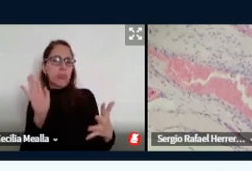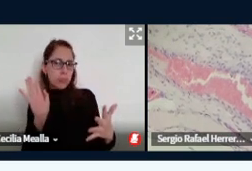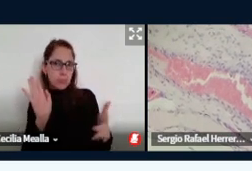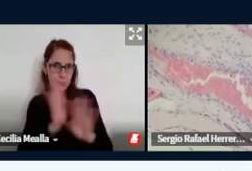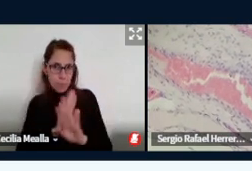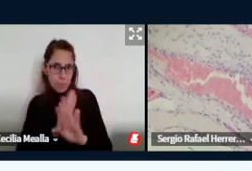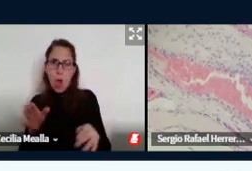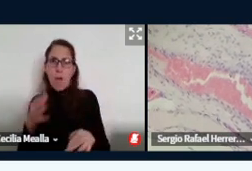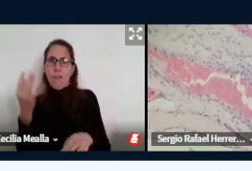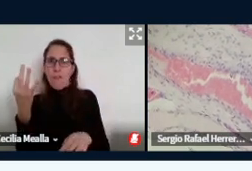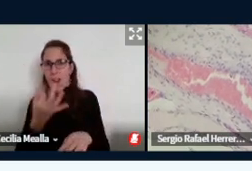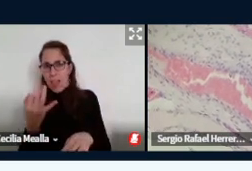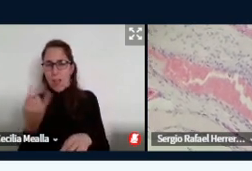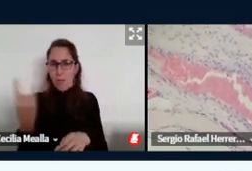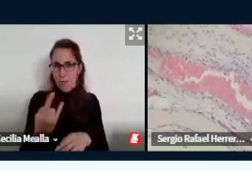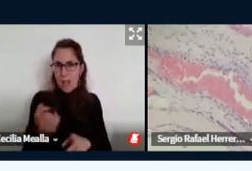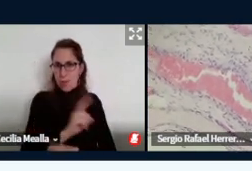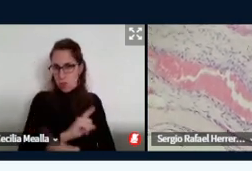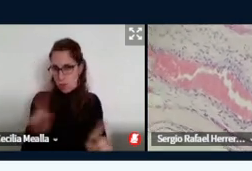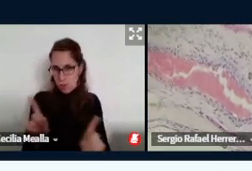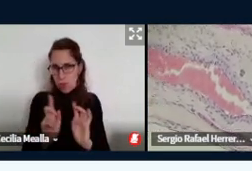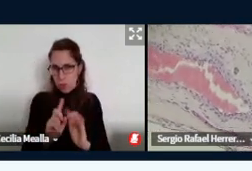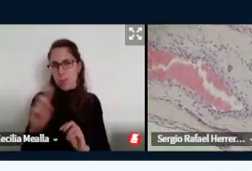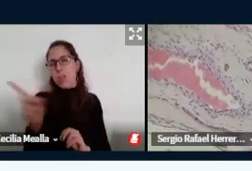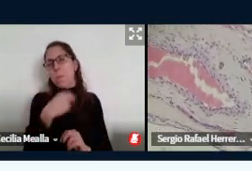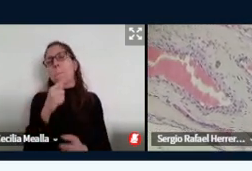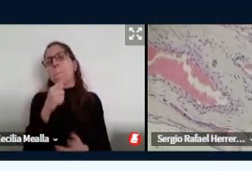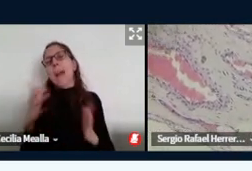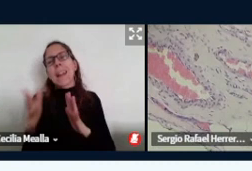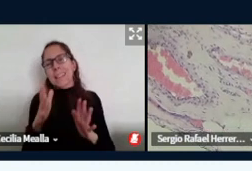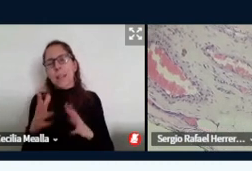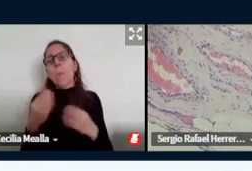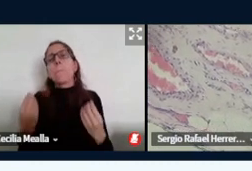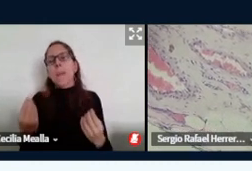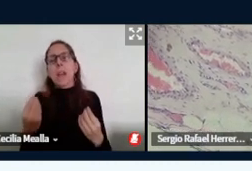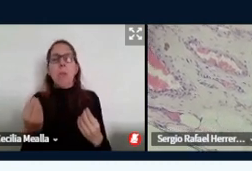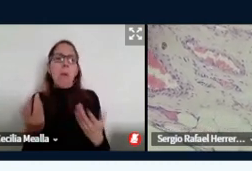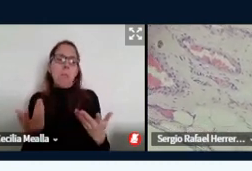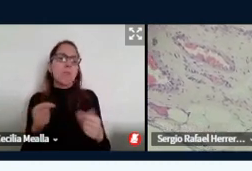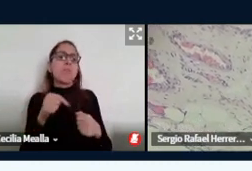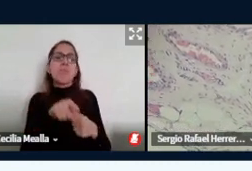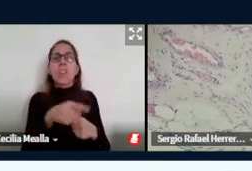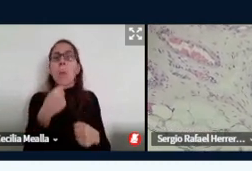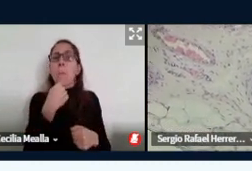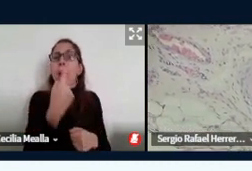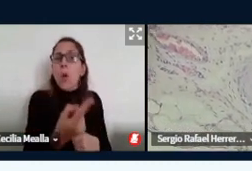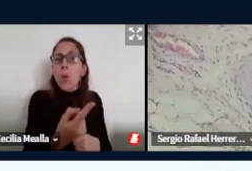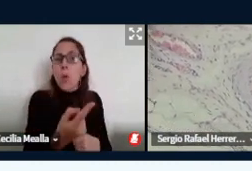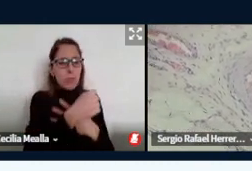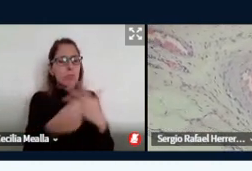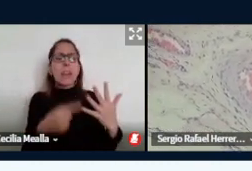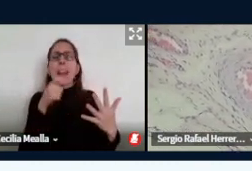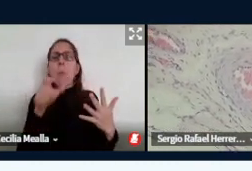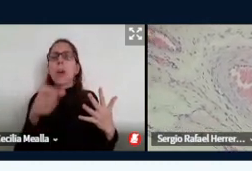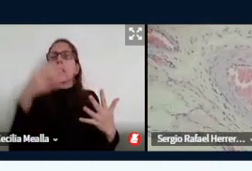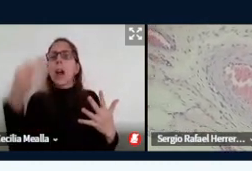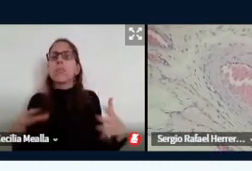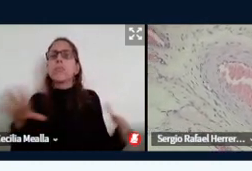Pero que el formato es similar. Acá en vez de nosotros podemos poder decir marcar las opciones correctas.